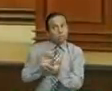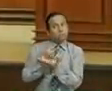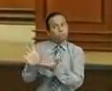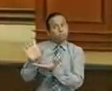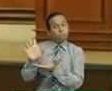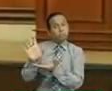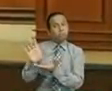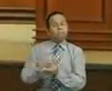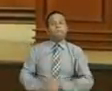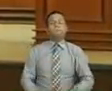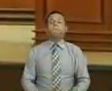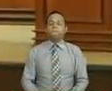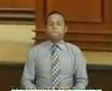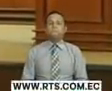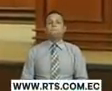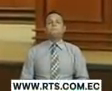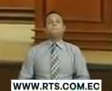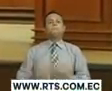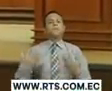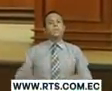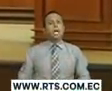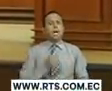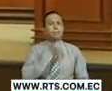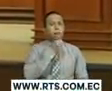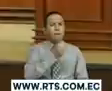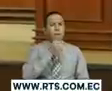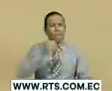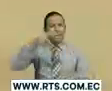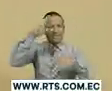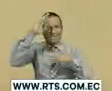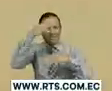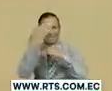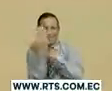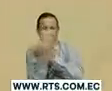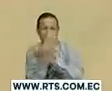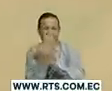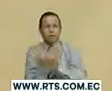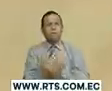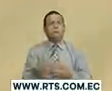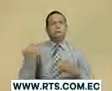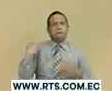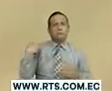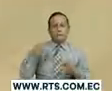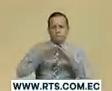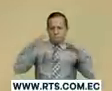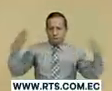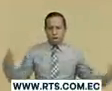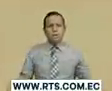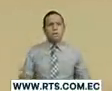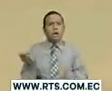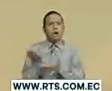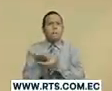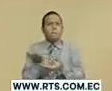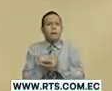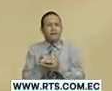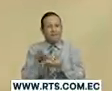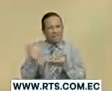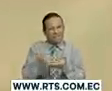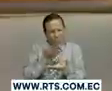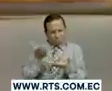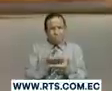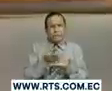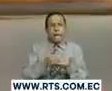Se presentó ante los medios de comunicación junto a una mesa con carpetas y estas contenían información sobre las contrataciones que han realizado en el